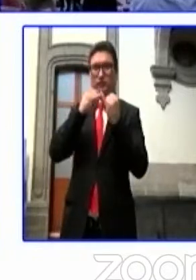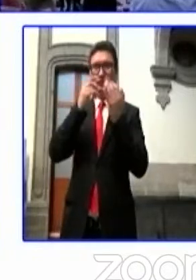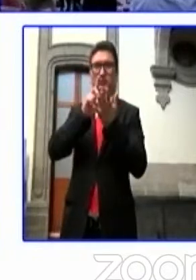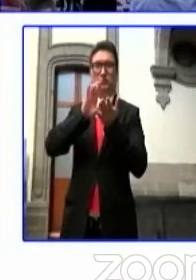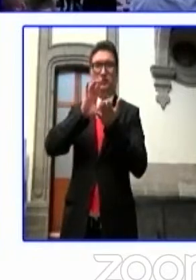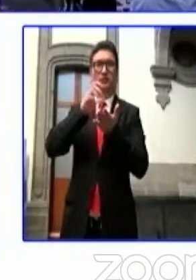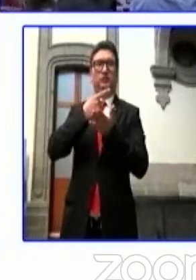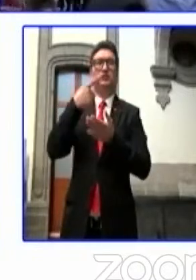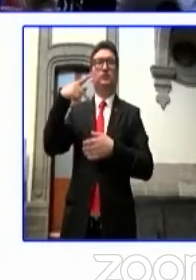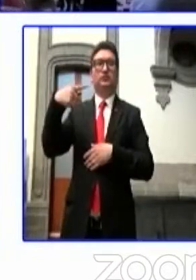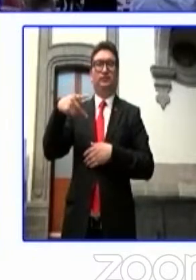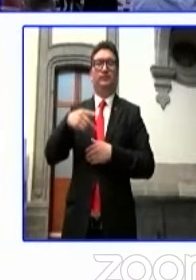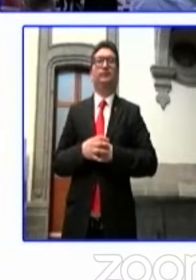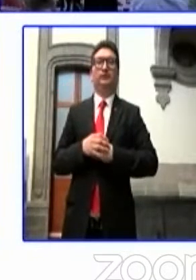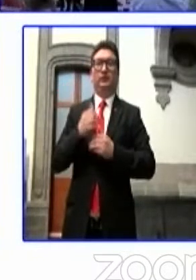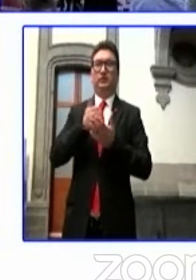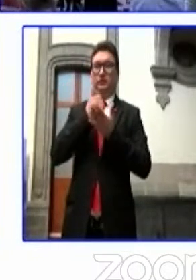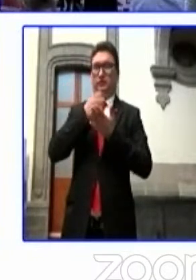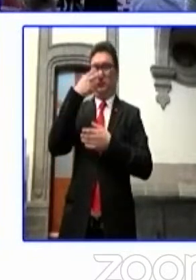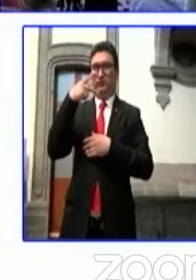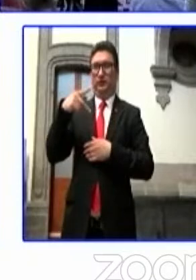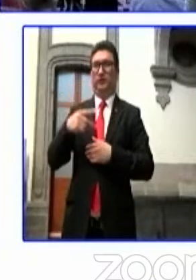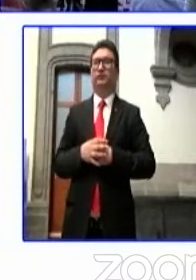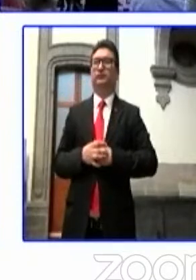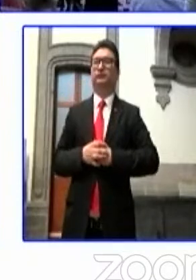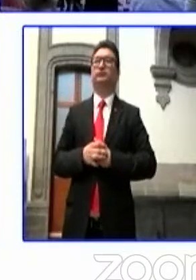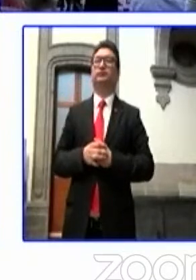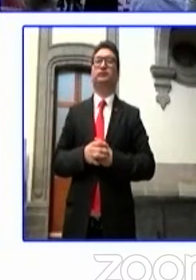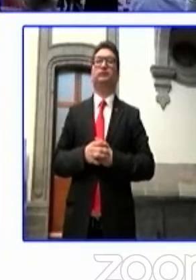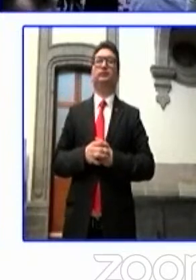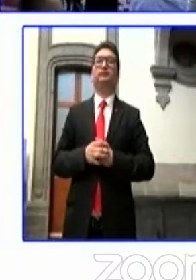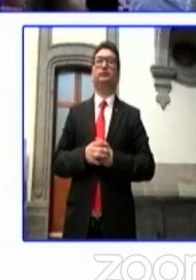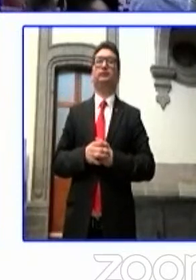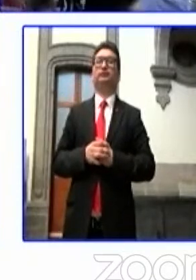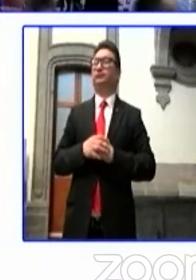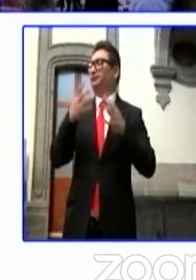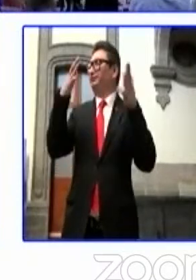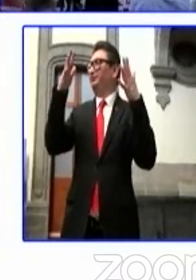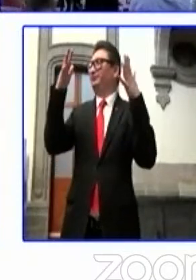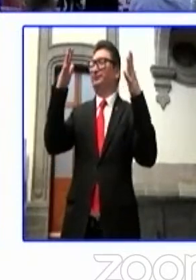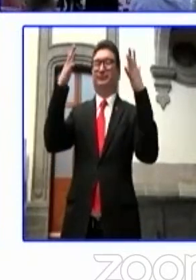de las Personas con Discapacidad de la Ciudad de México.